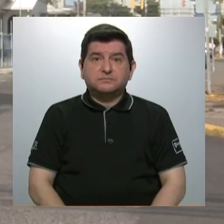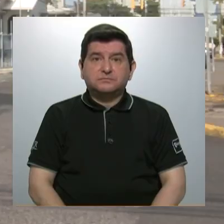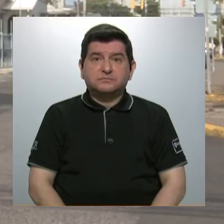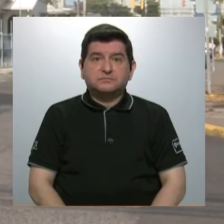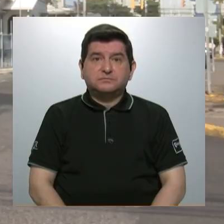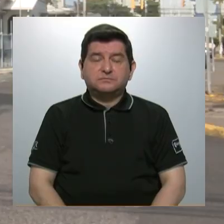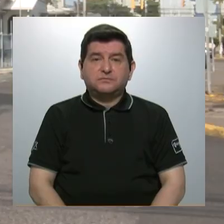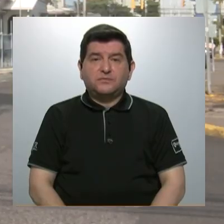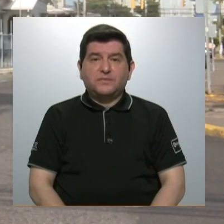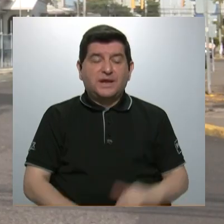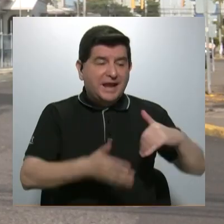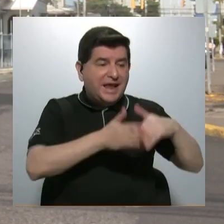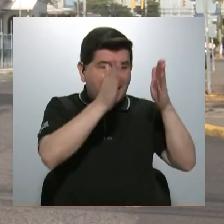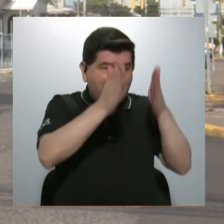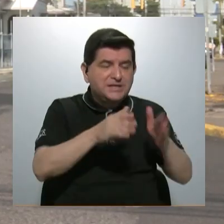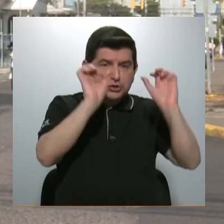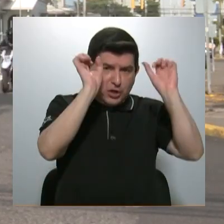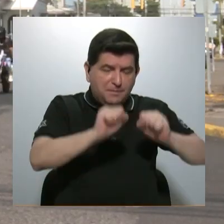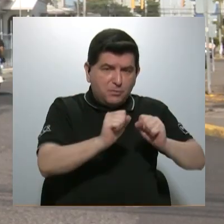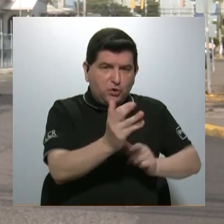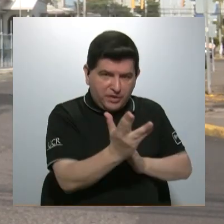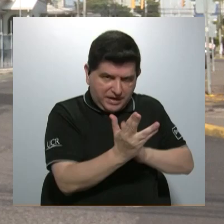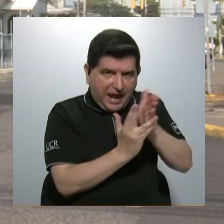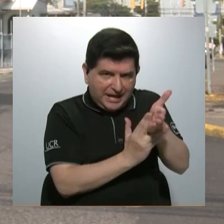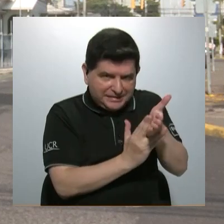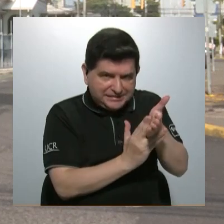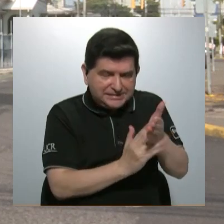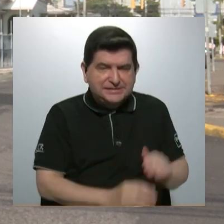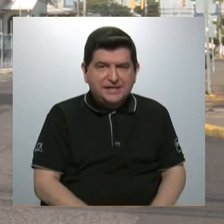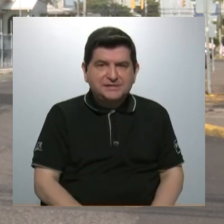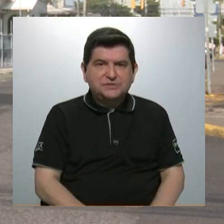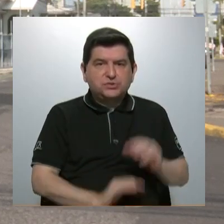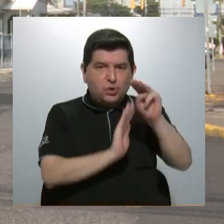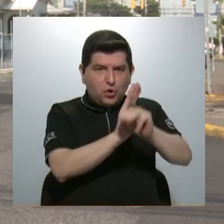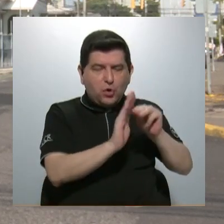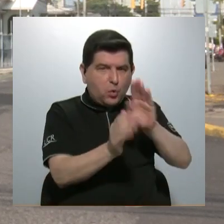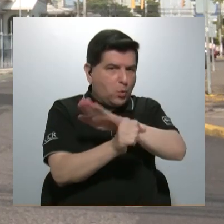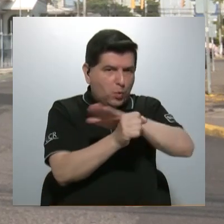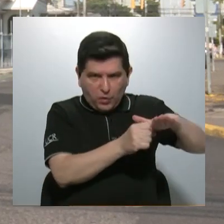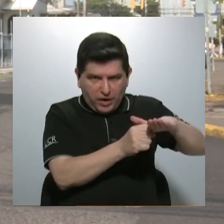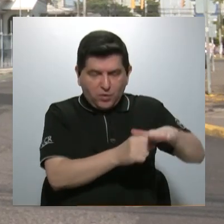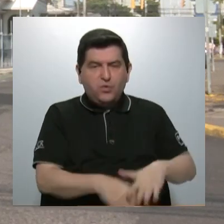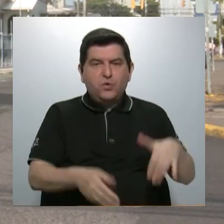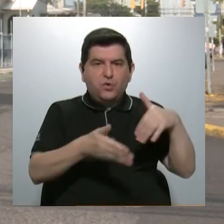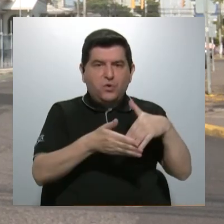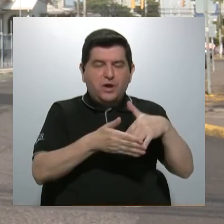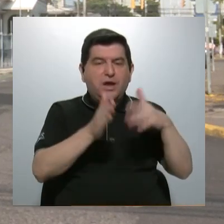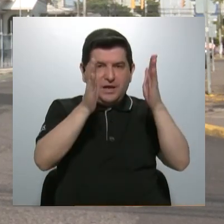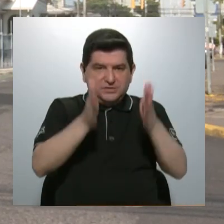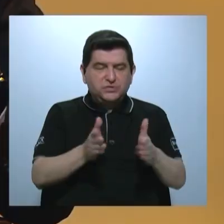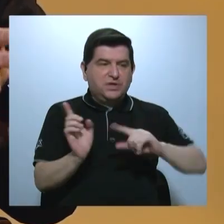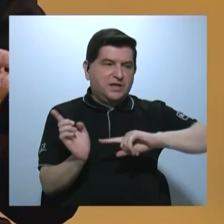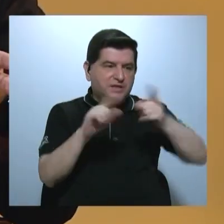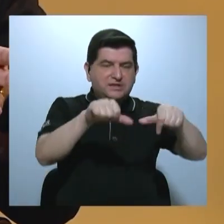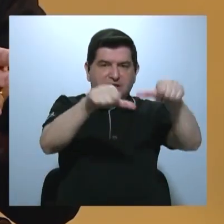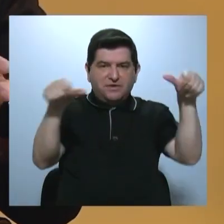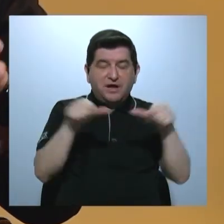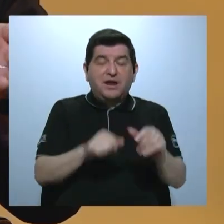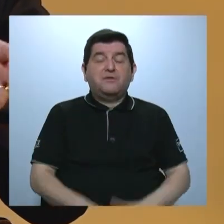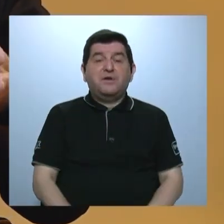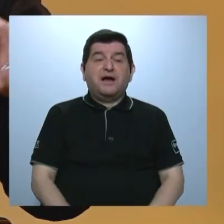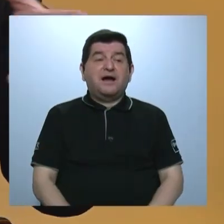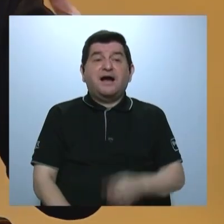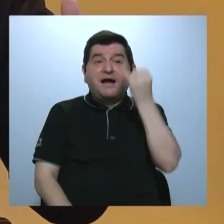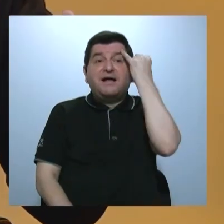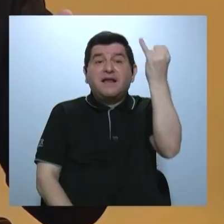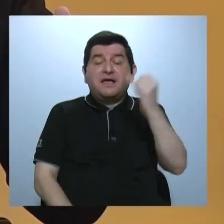el nivel de estudiantes que han podido acceder a lo que se conoce como el currículo completo, es decir, cuando un estudiante va a un aula, en teoría va con la promesa de que